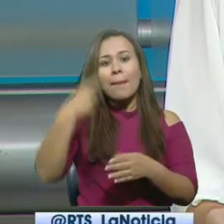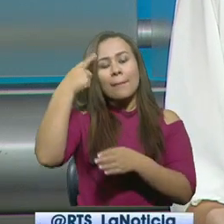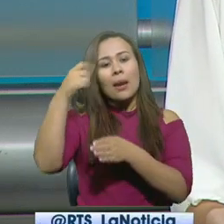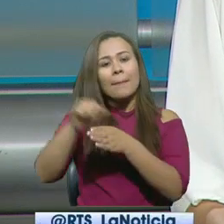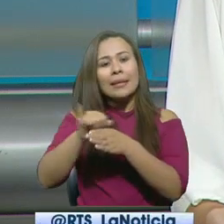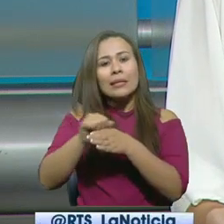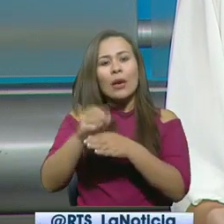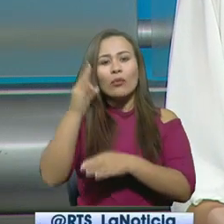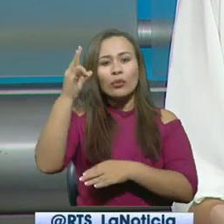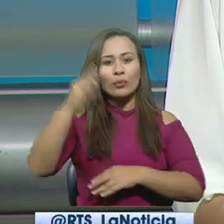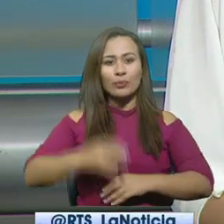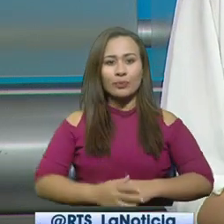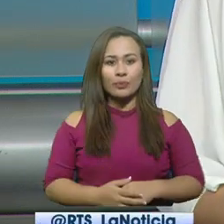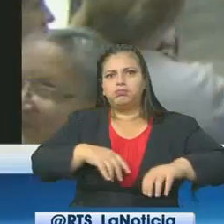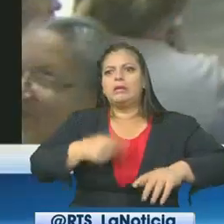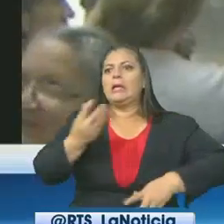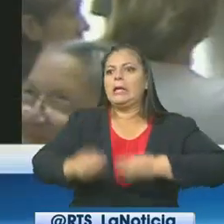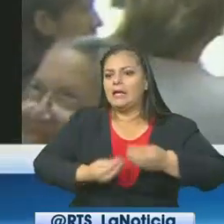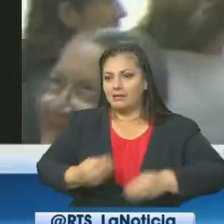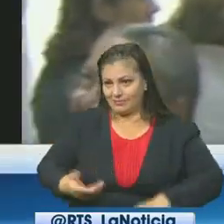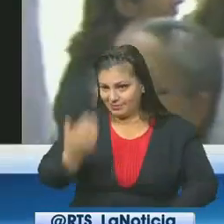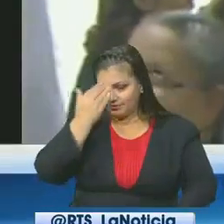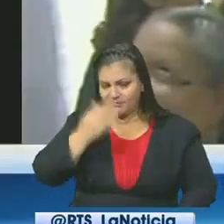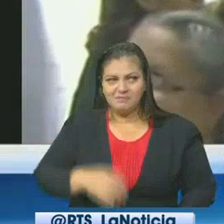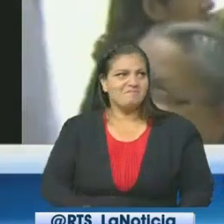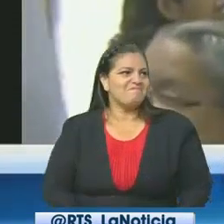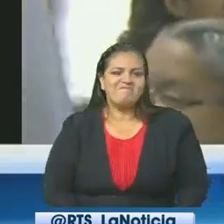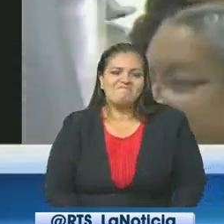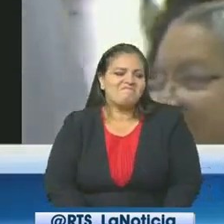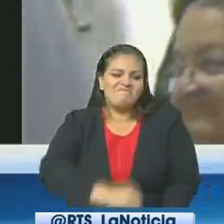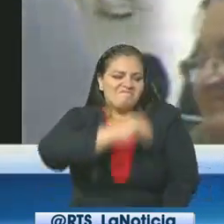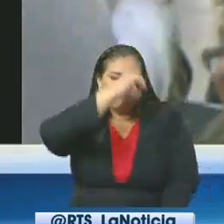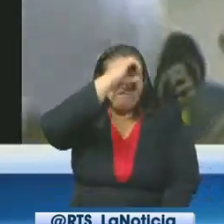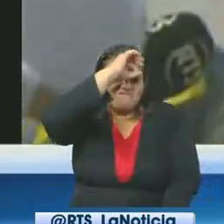autoridades. ¿Qué les parece en este tipo de jornadas?